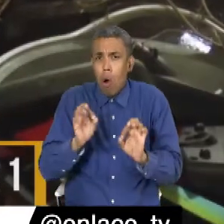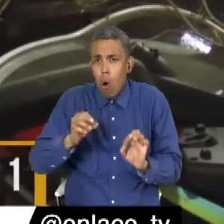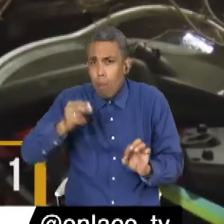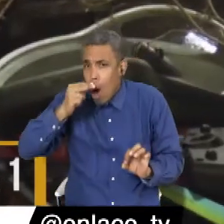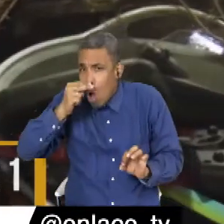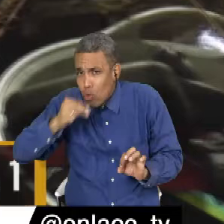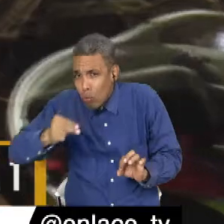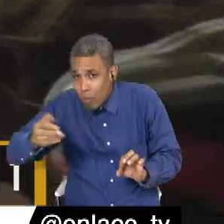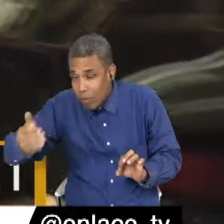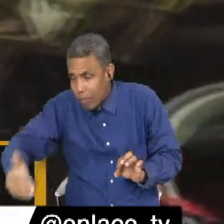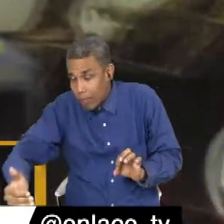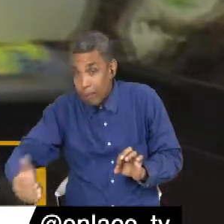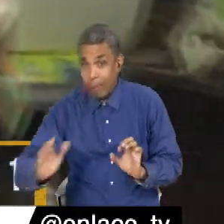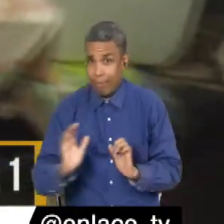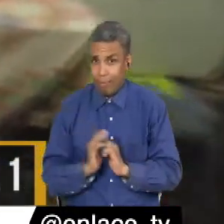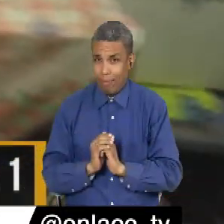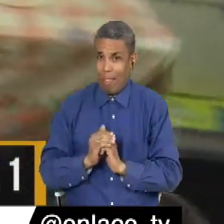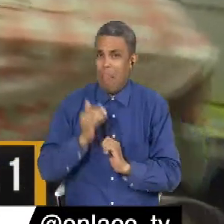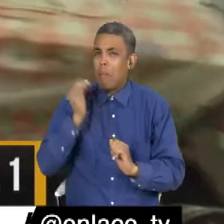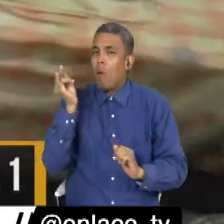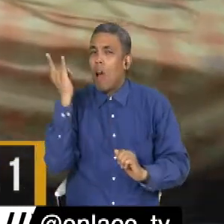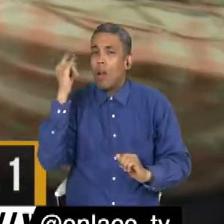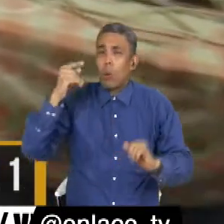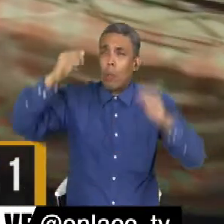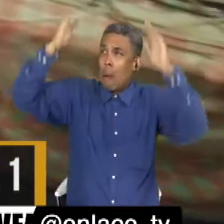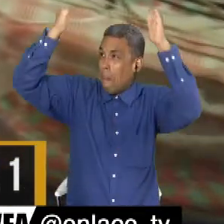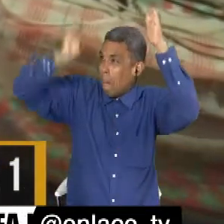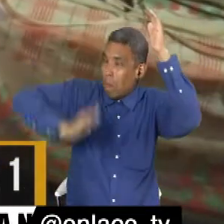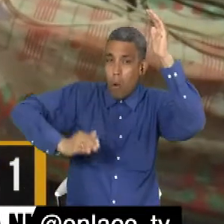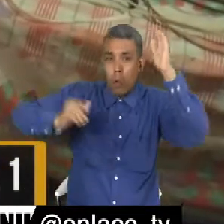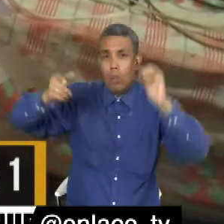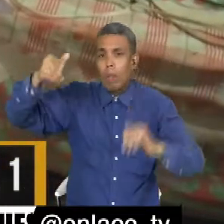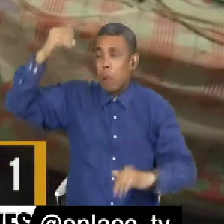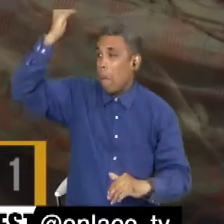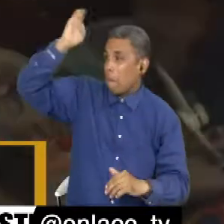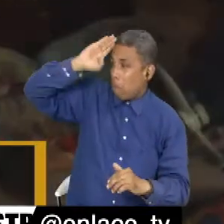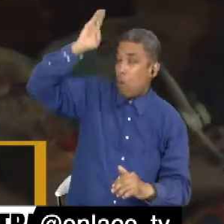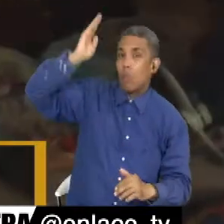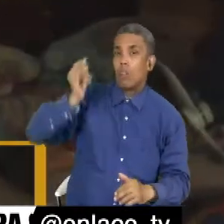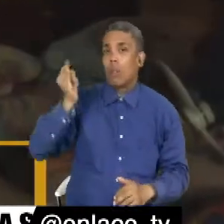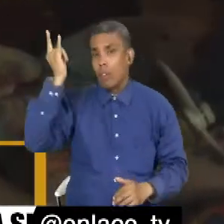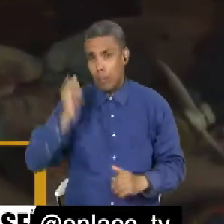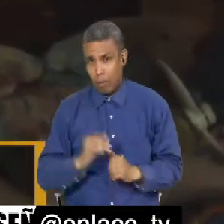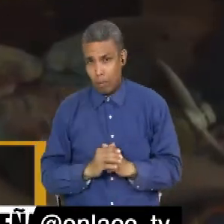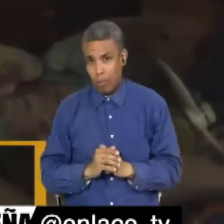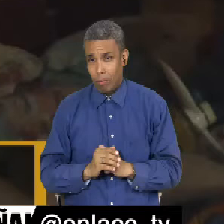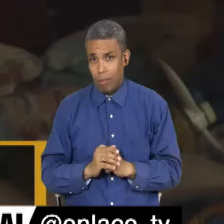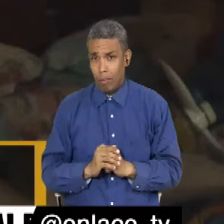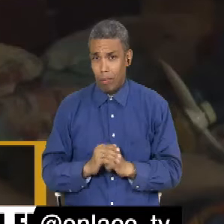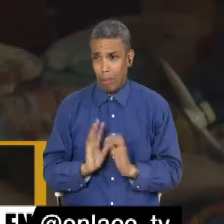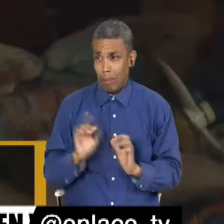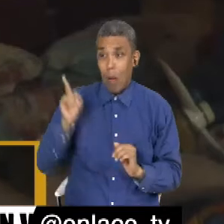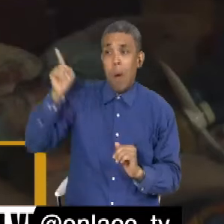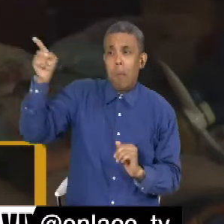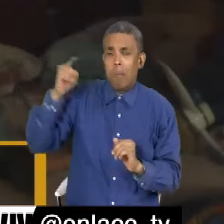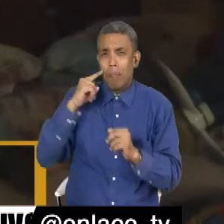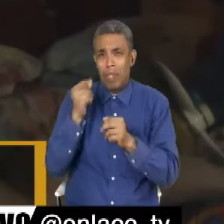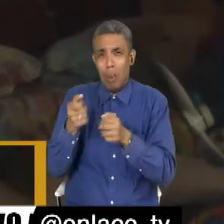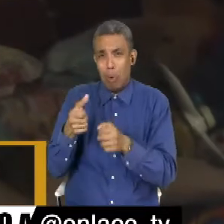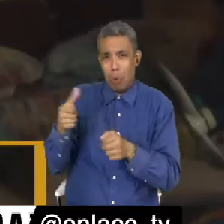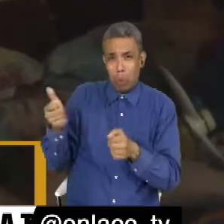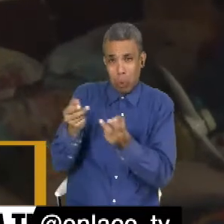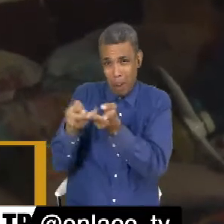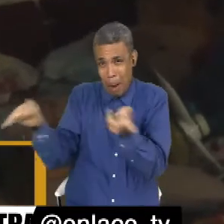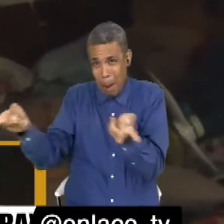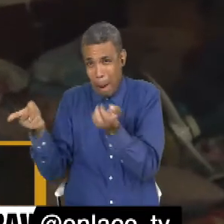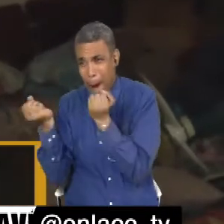Mi hija le pidió colaboración a un primo de ella que nos arrendara un apartamento para podernos ir para allá, y eso no nos cabe todo, pero bueno, llevamos lo más